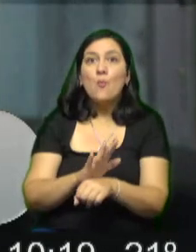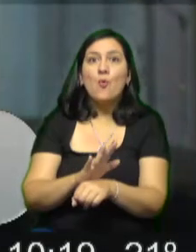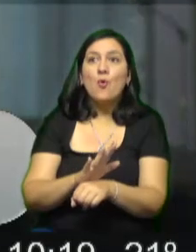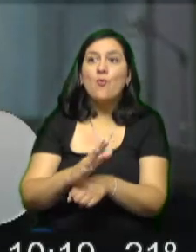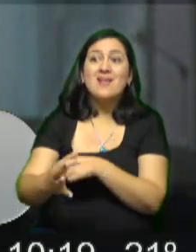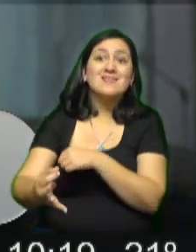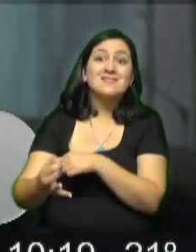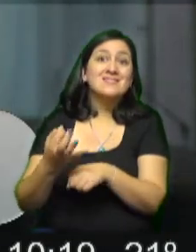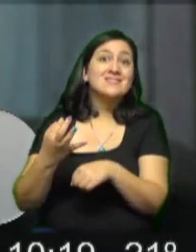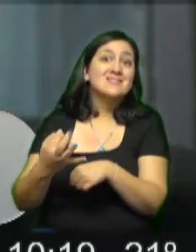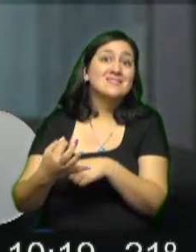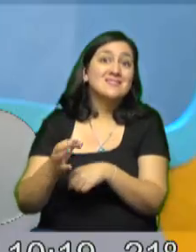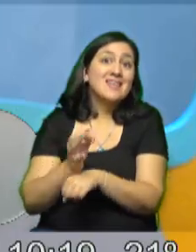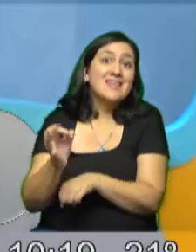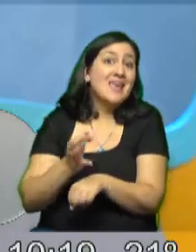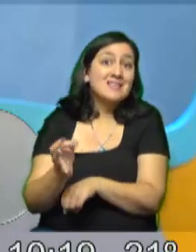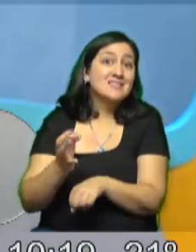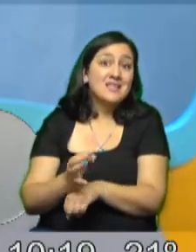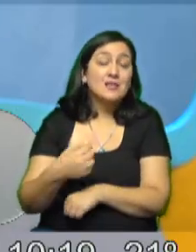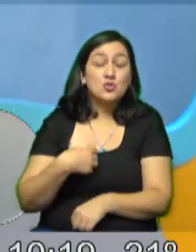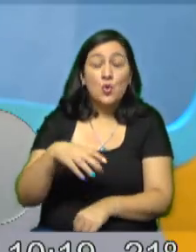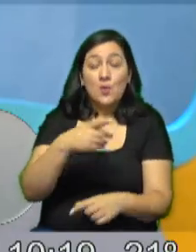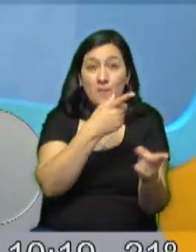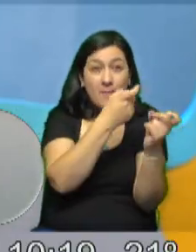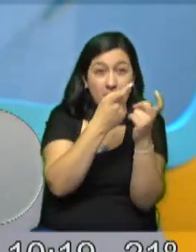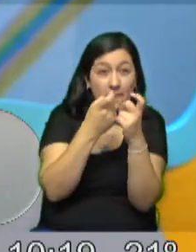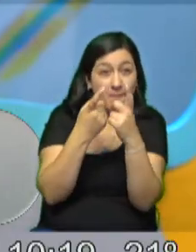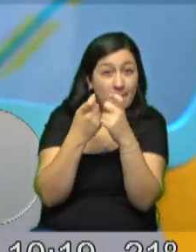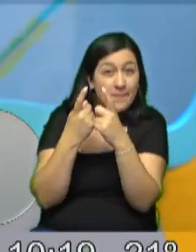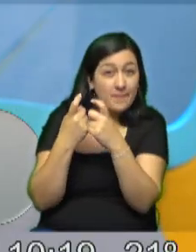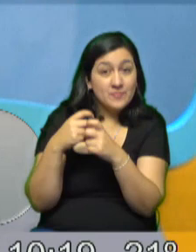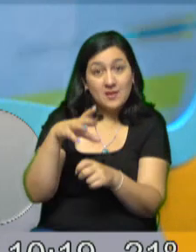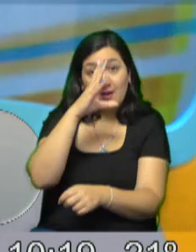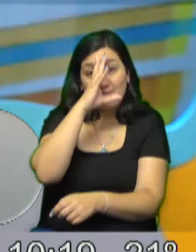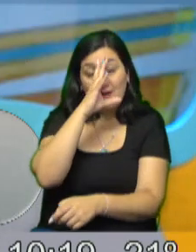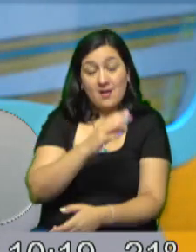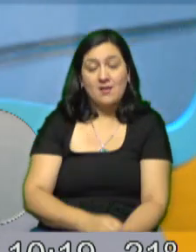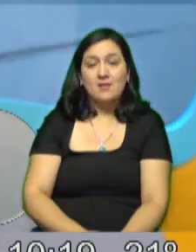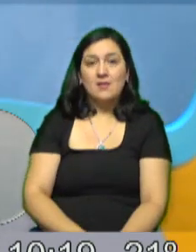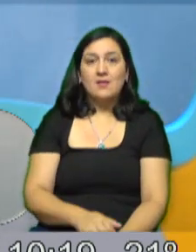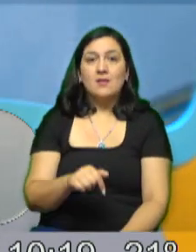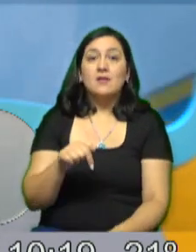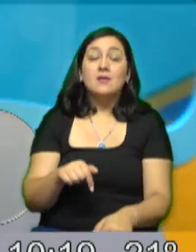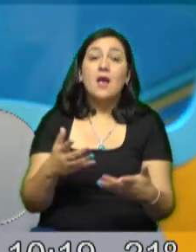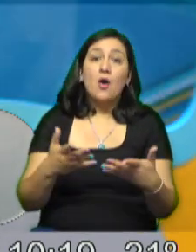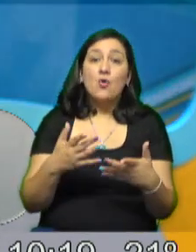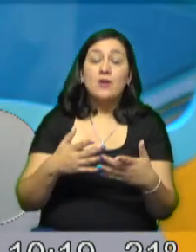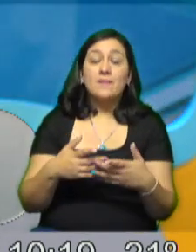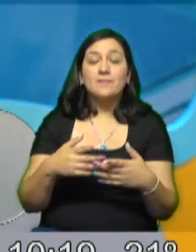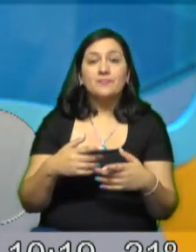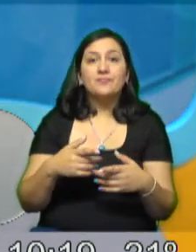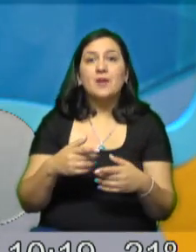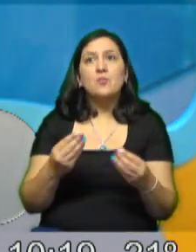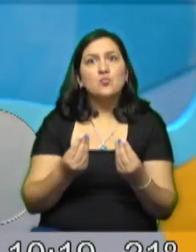que saqué del carnaval. Y eso que pasa, que me pasó en carnaval, pasa hoy en el día a día, porque hay muchos artistas que